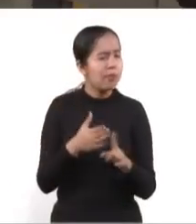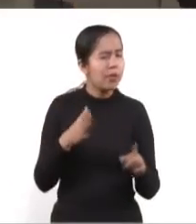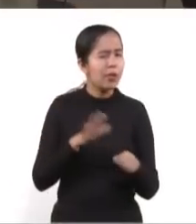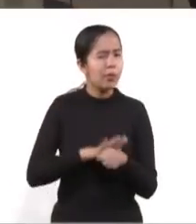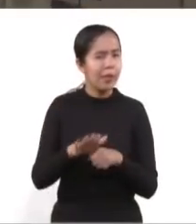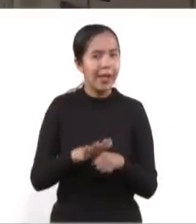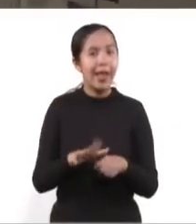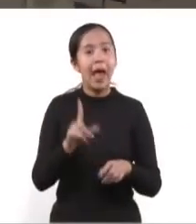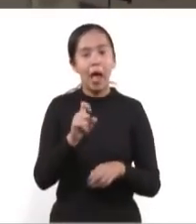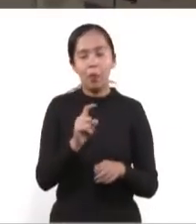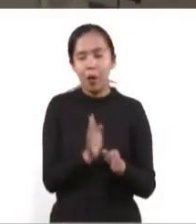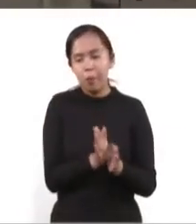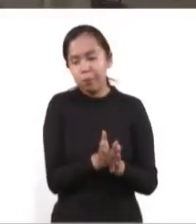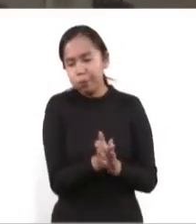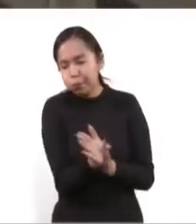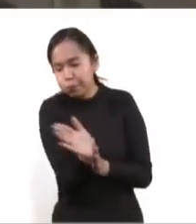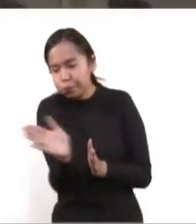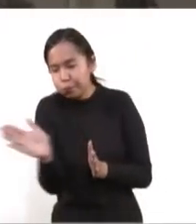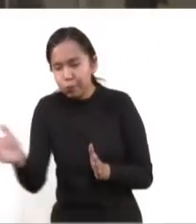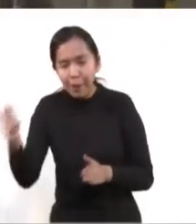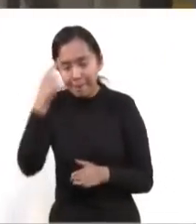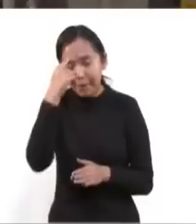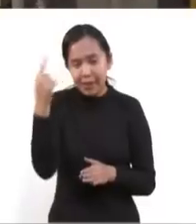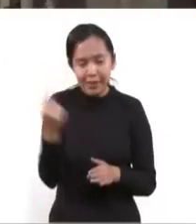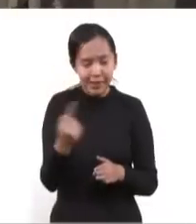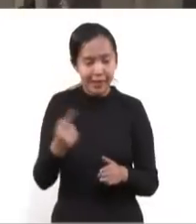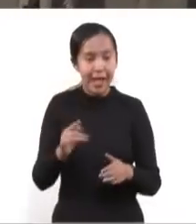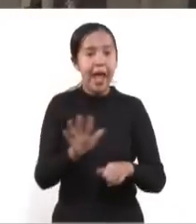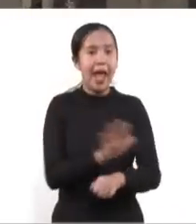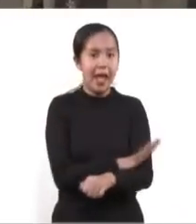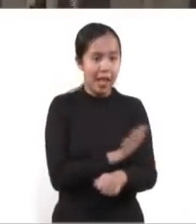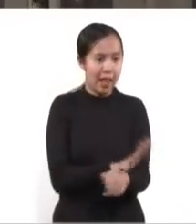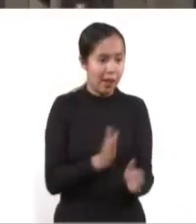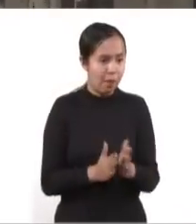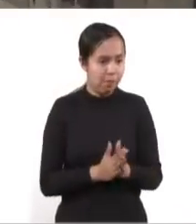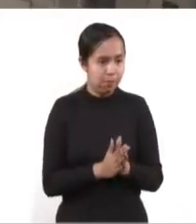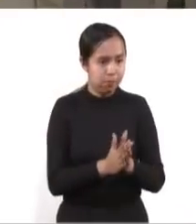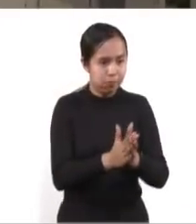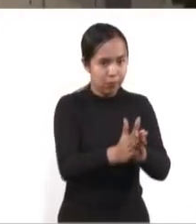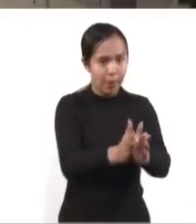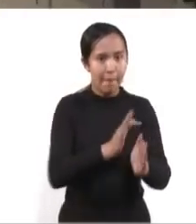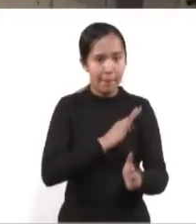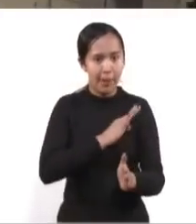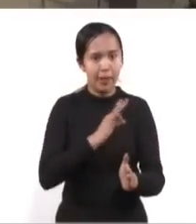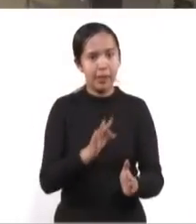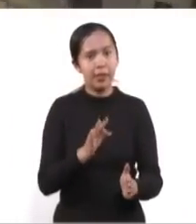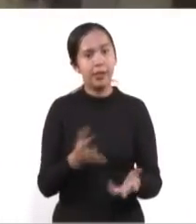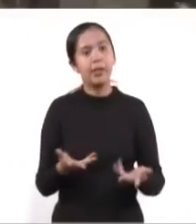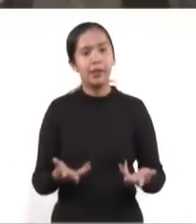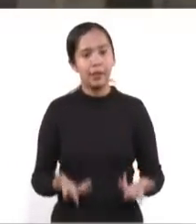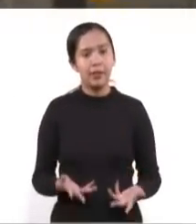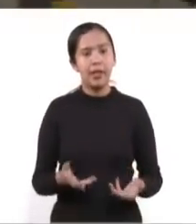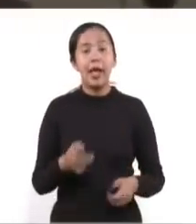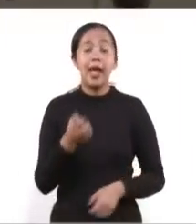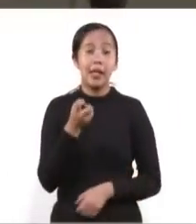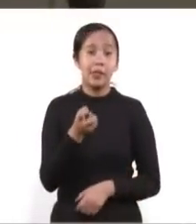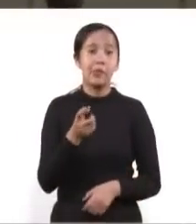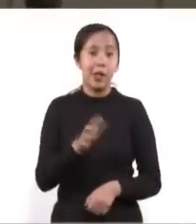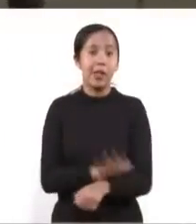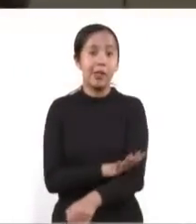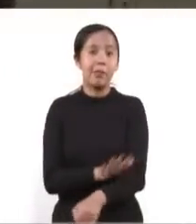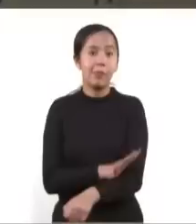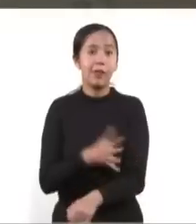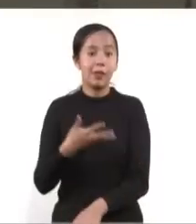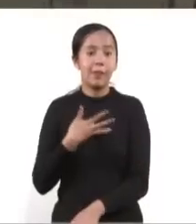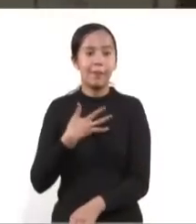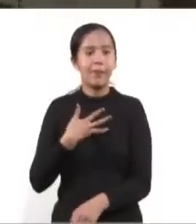corriera por otro lado, que no fuera el túnel de las galerías, de los cables de media tensión y de control.